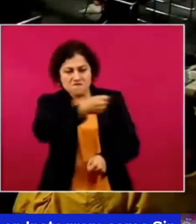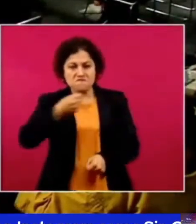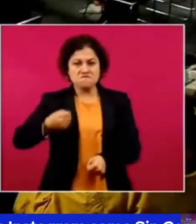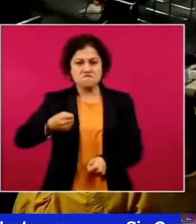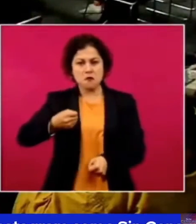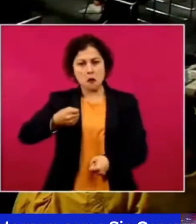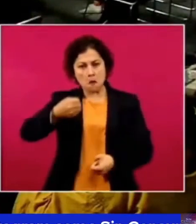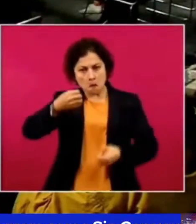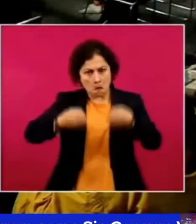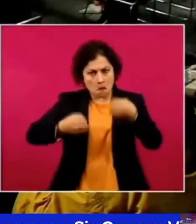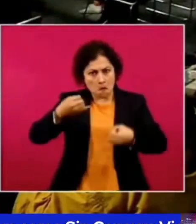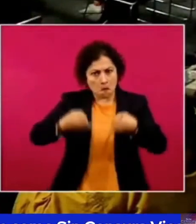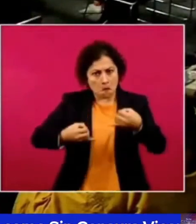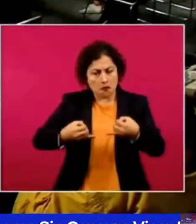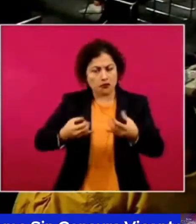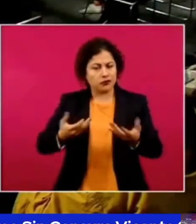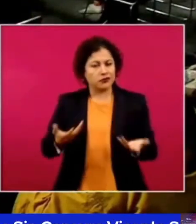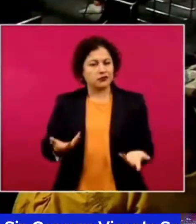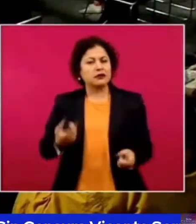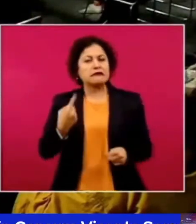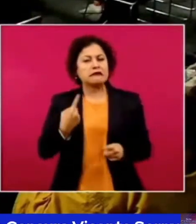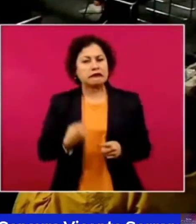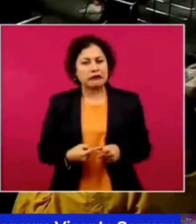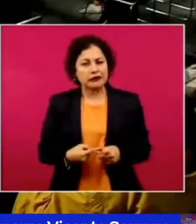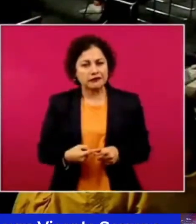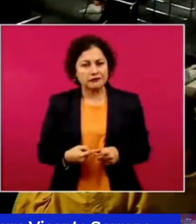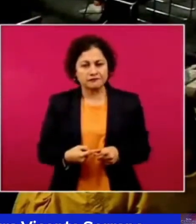Deben de ser como 2,000,